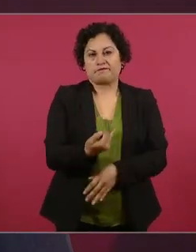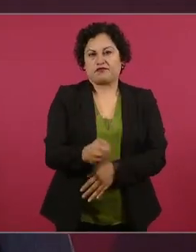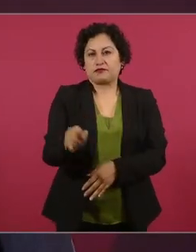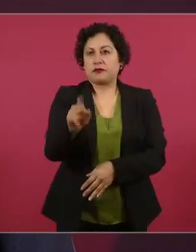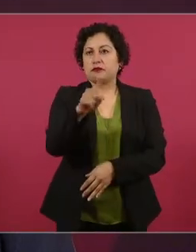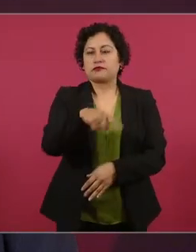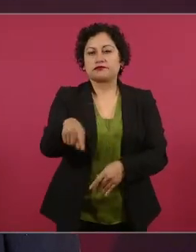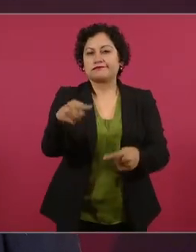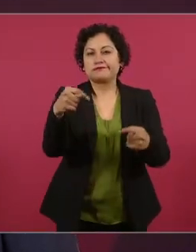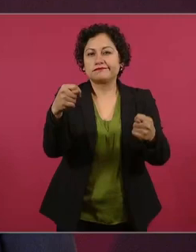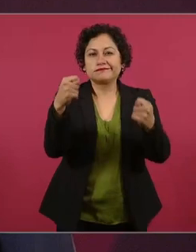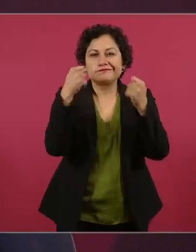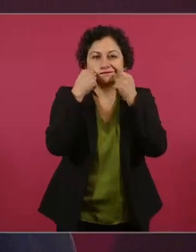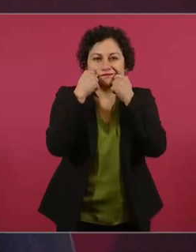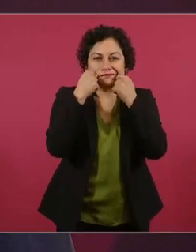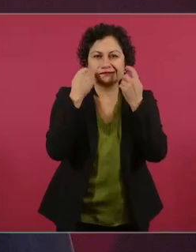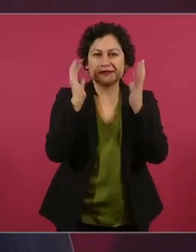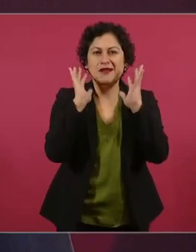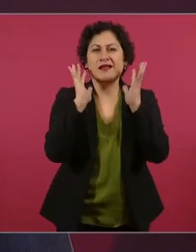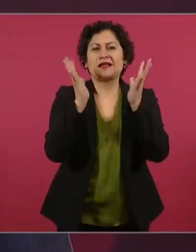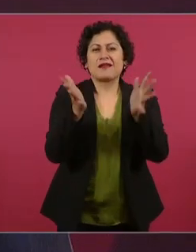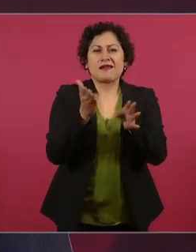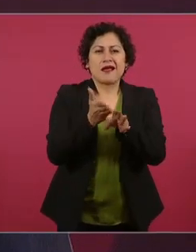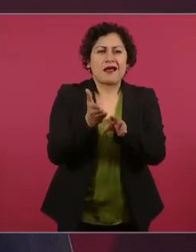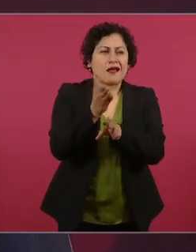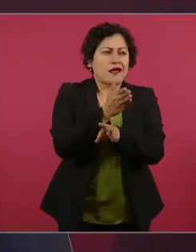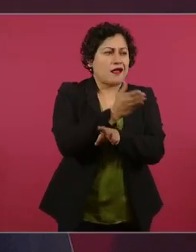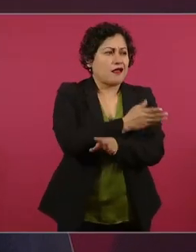Eso está más que demostrado.